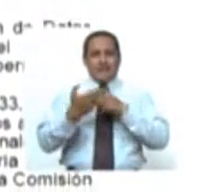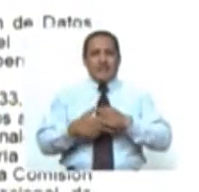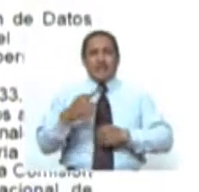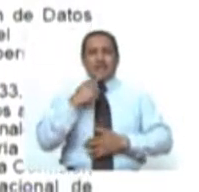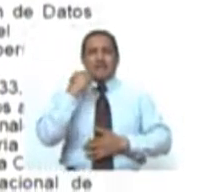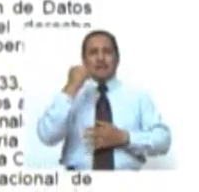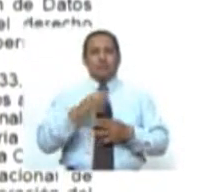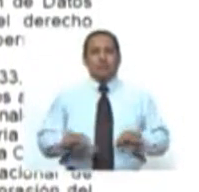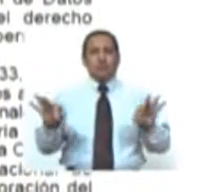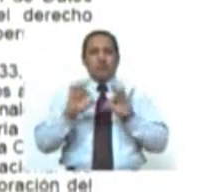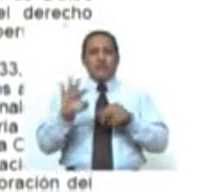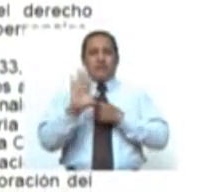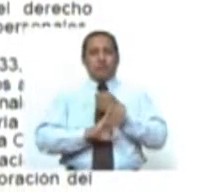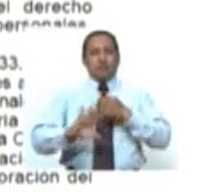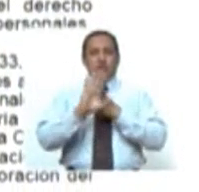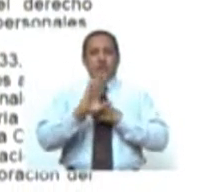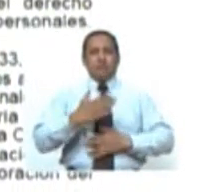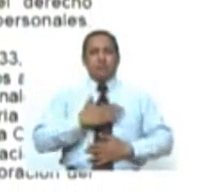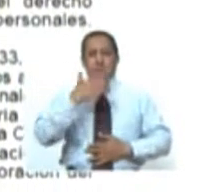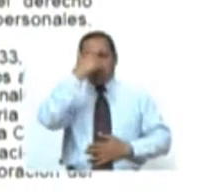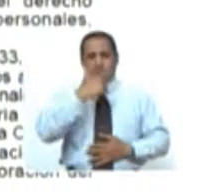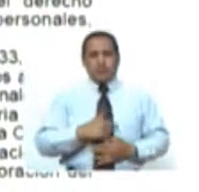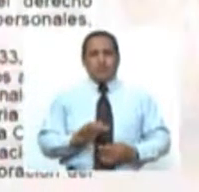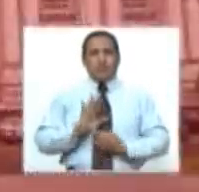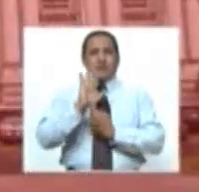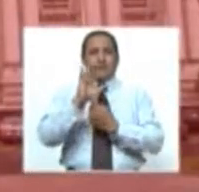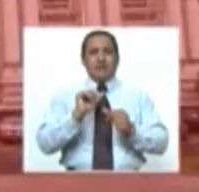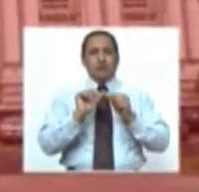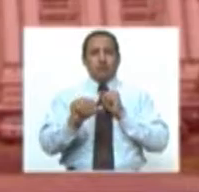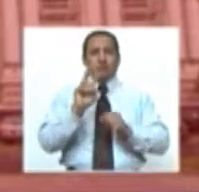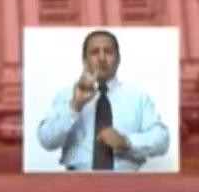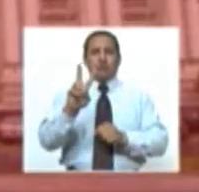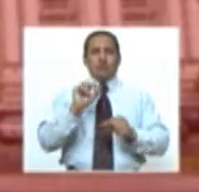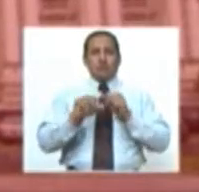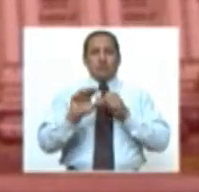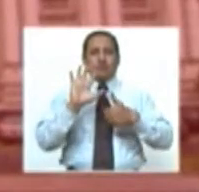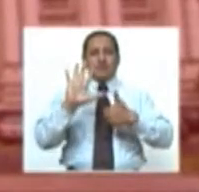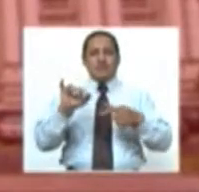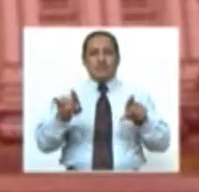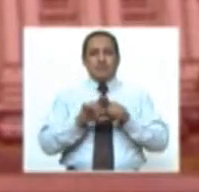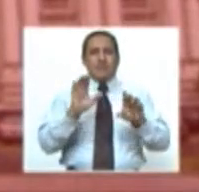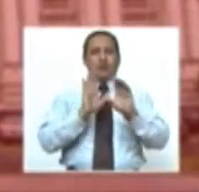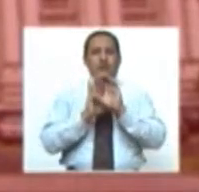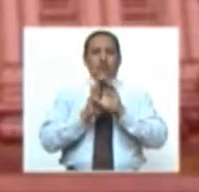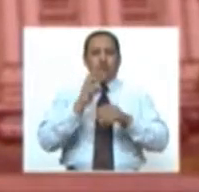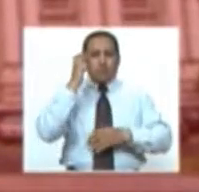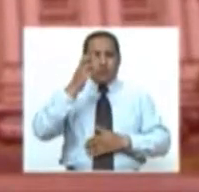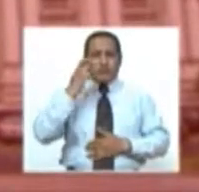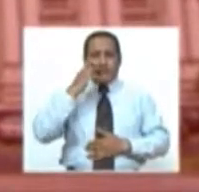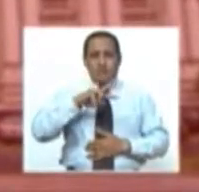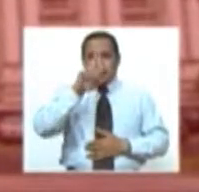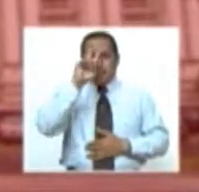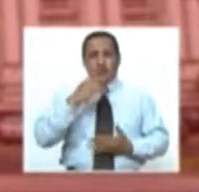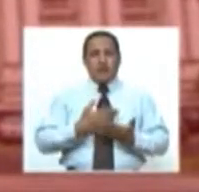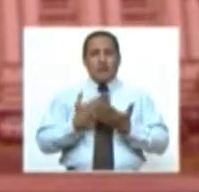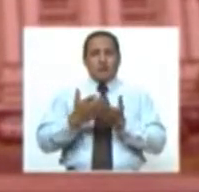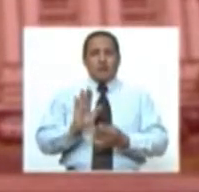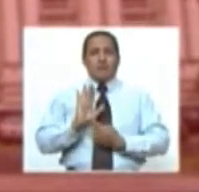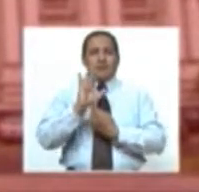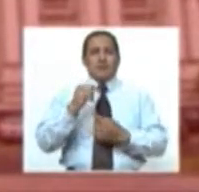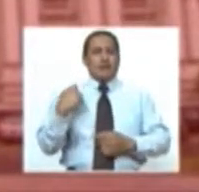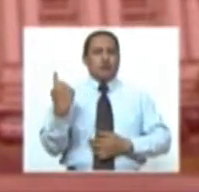derecho fundamental a la protección de datos personales previstos en el artículo 2, numeral 6 de la Constitución Política del Perú, que